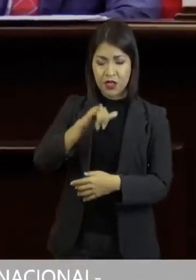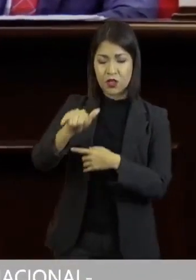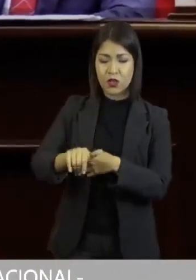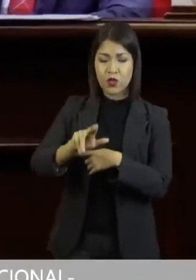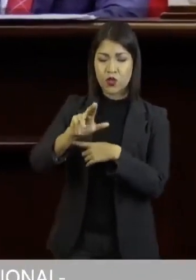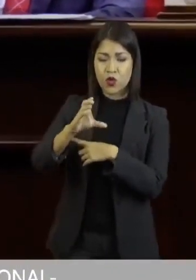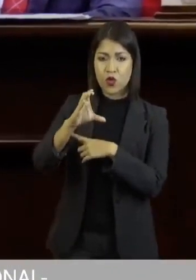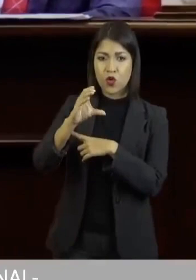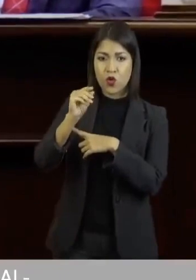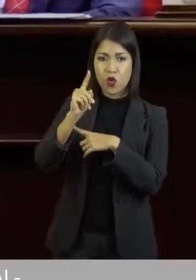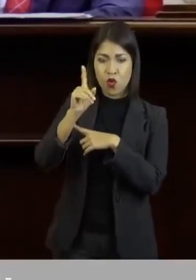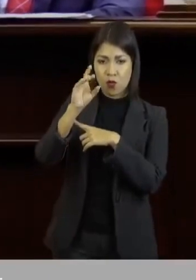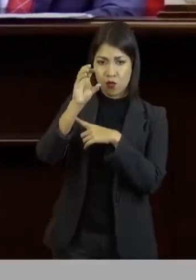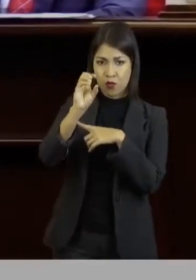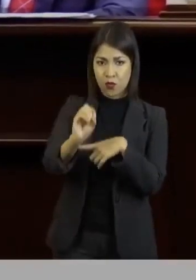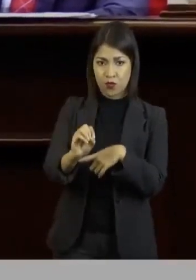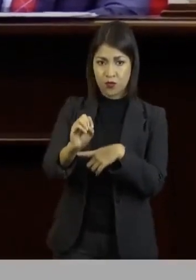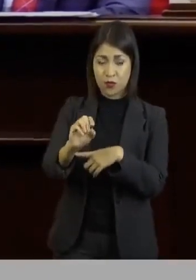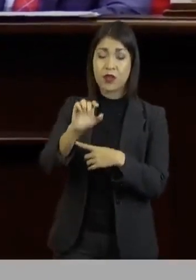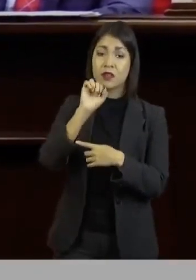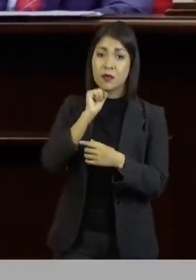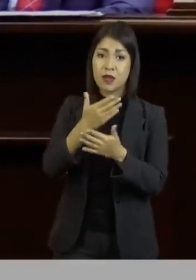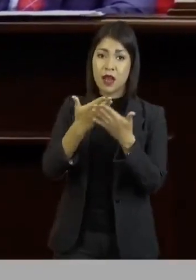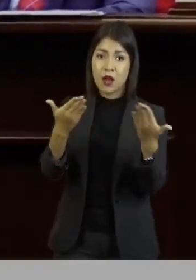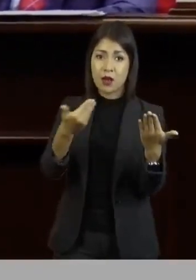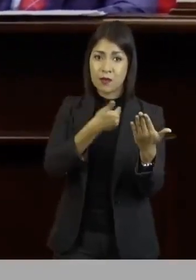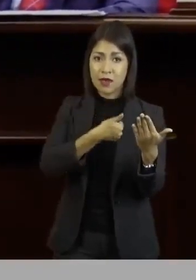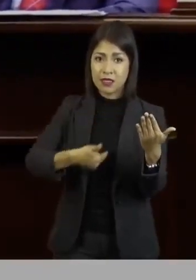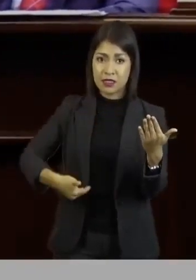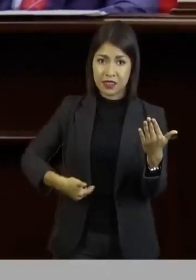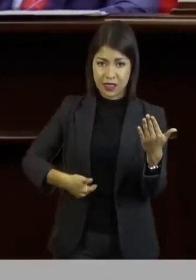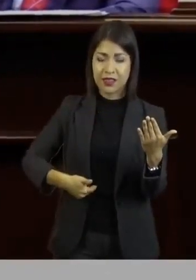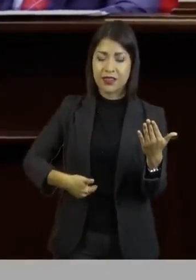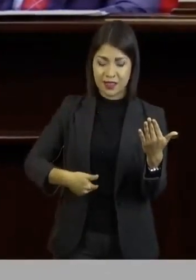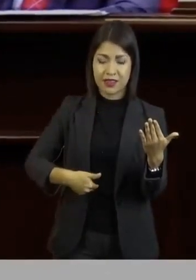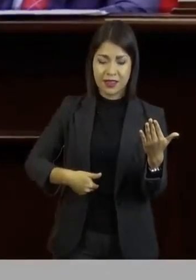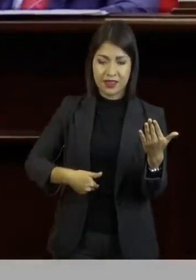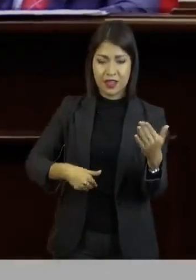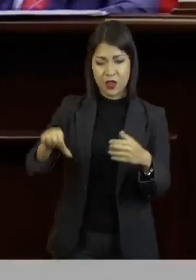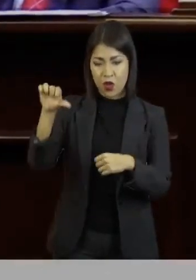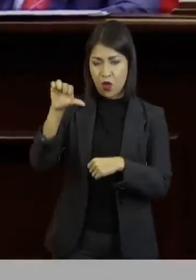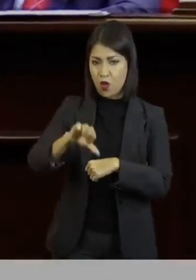Coordinación Política en funciones de presidente de esta sesión.